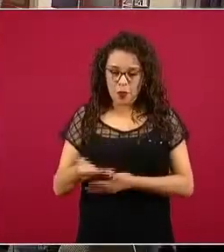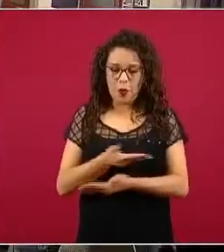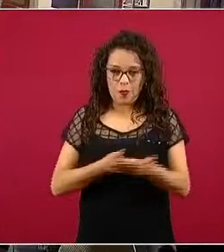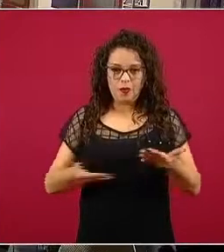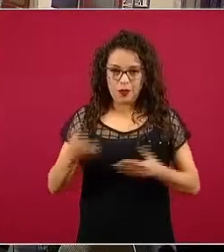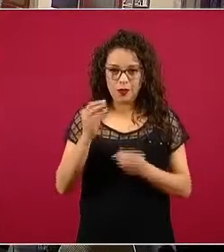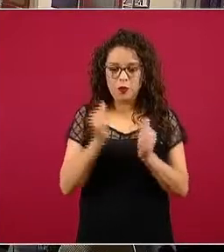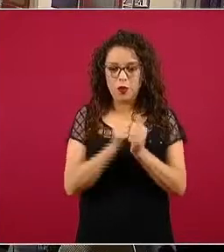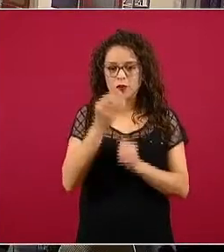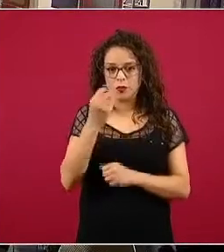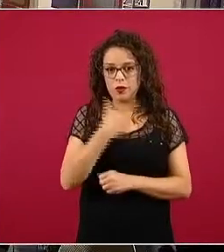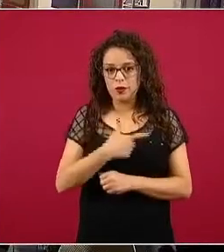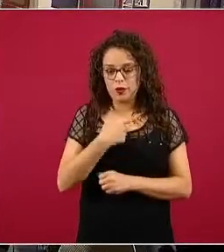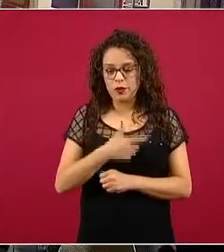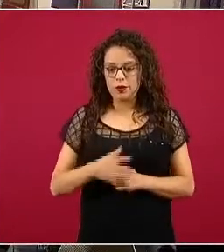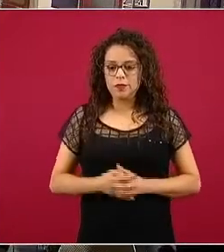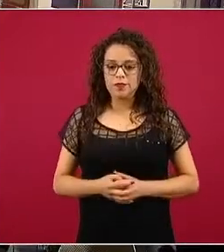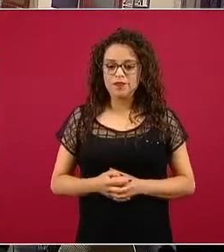favor.